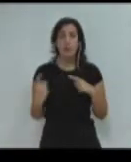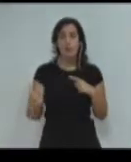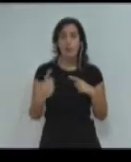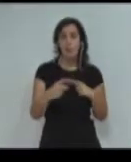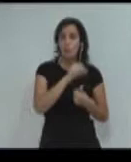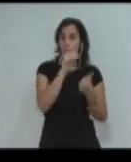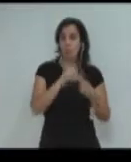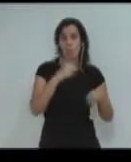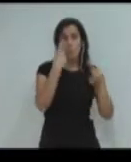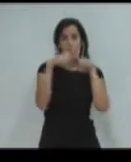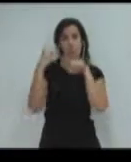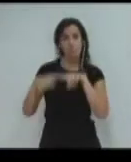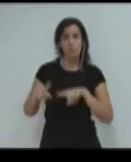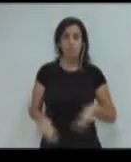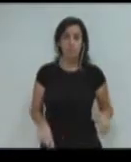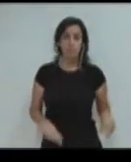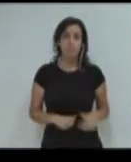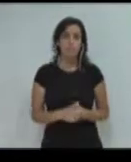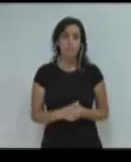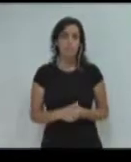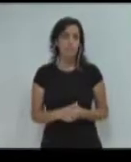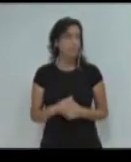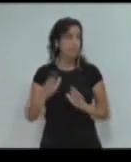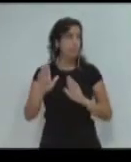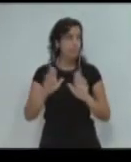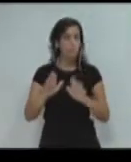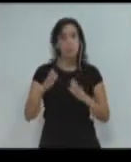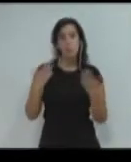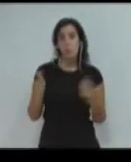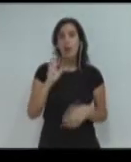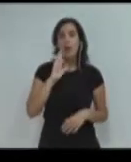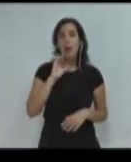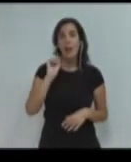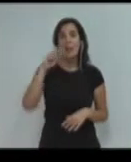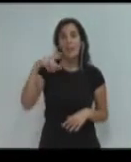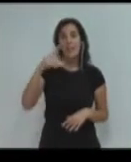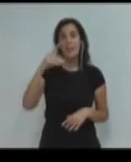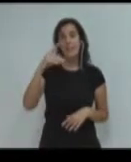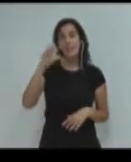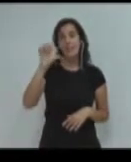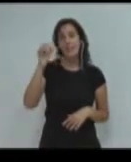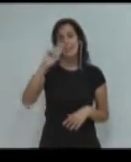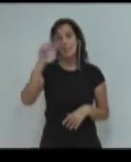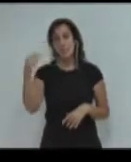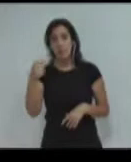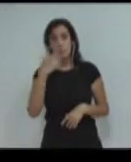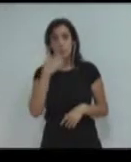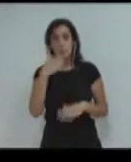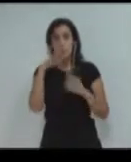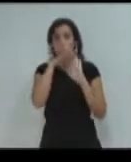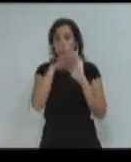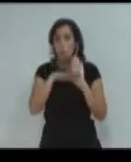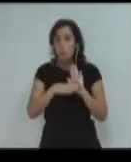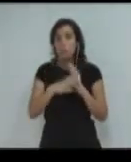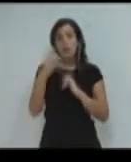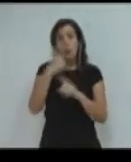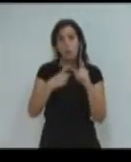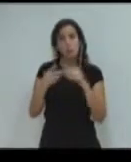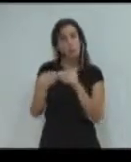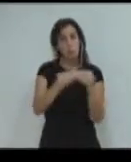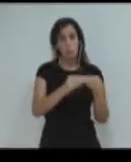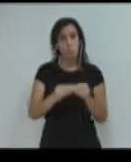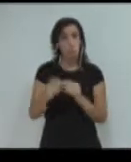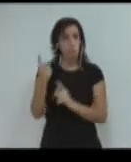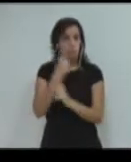manera diferente. Como InDesign también, estabais diciendo lo Sí. mismo, es decir, que todas hay una serie de pautas que son comunes a